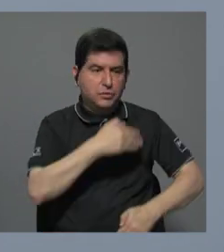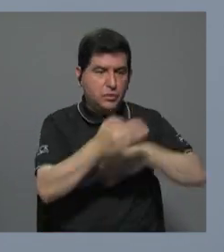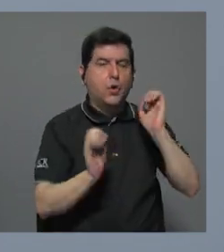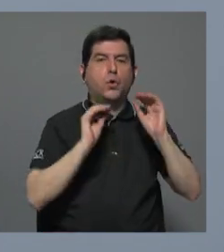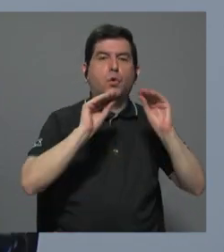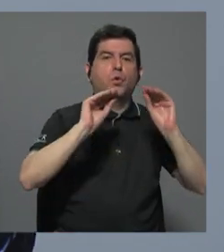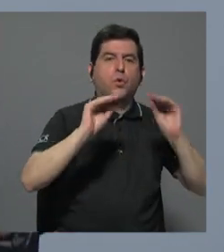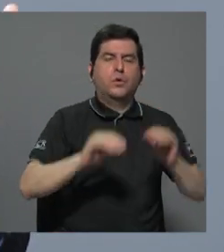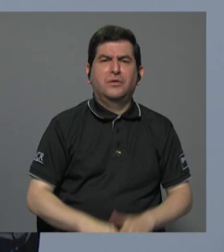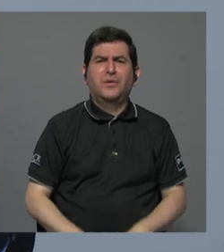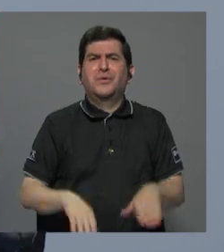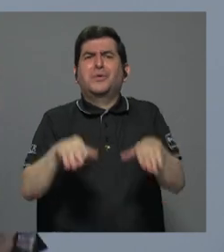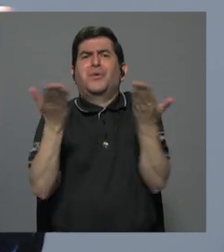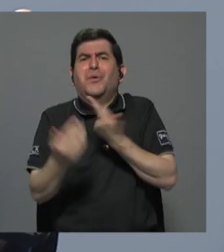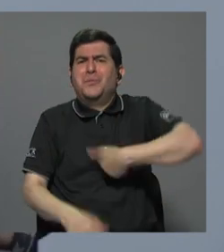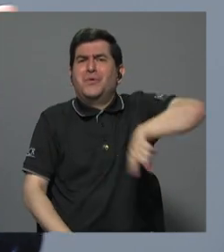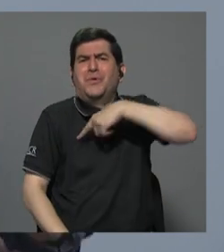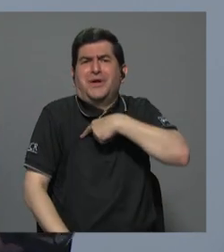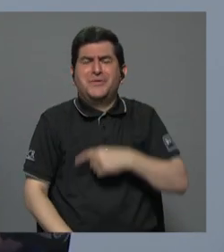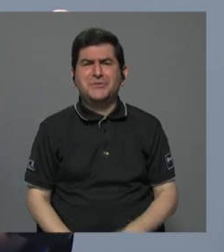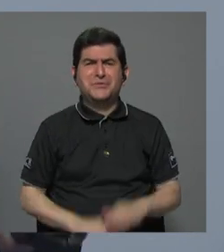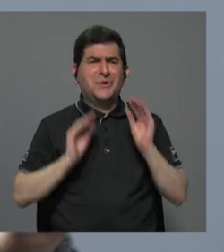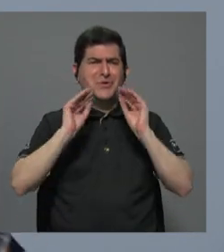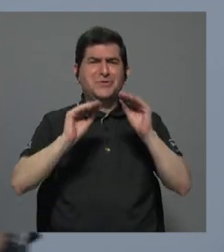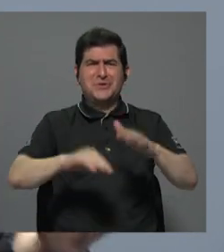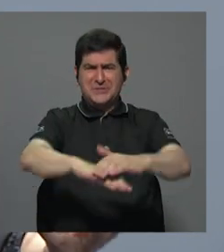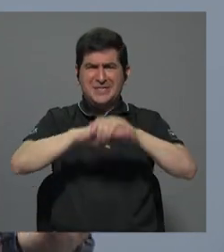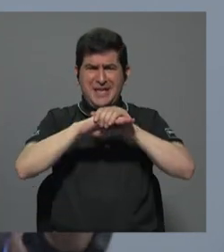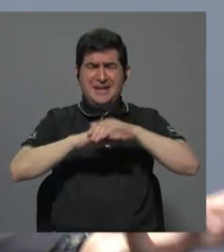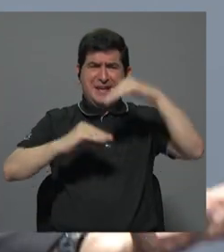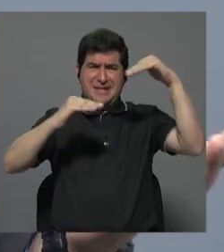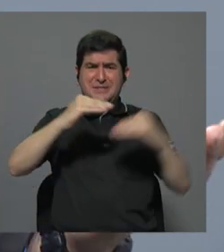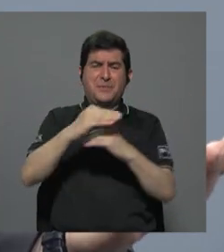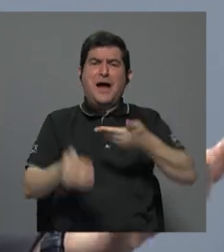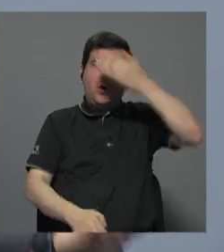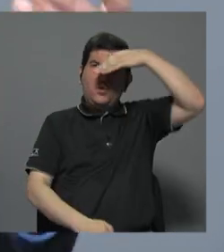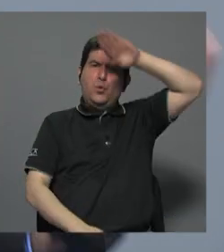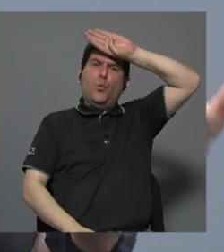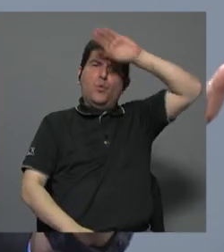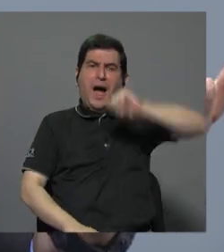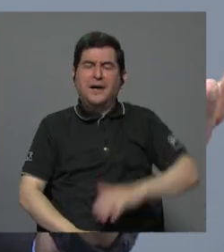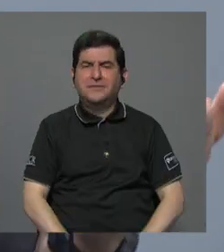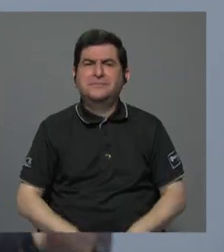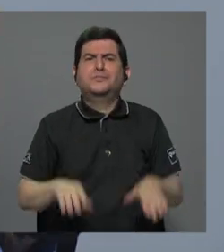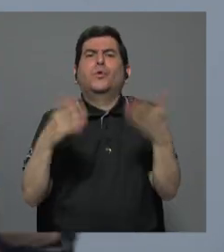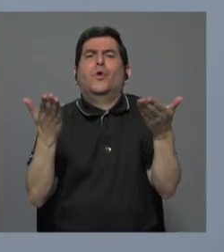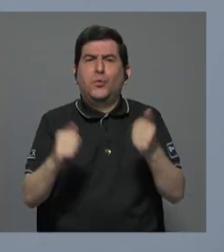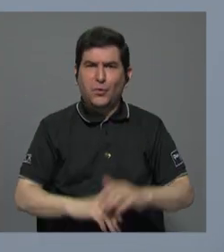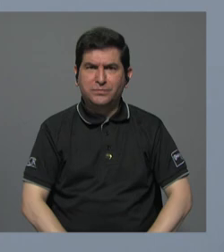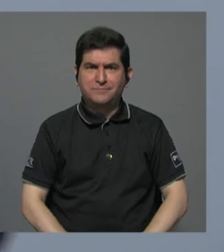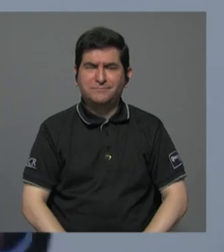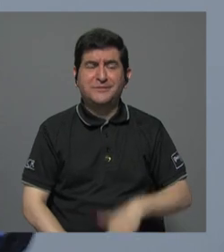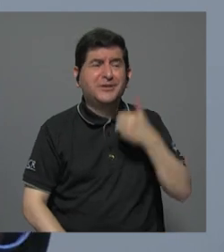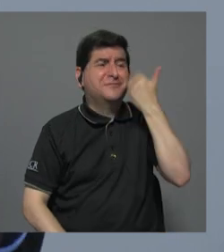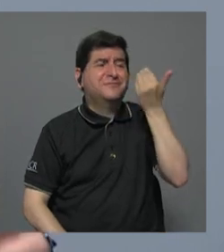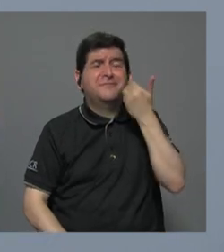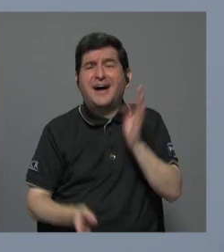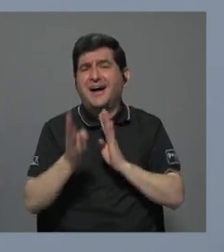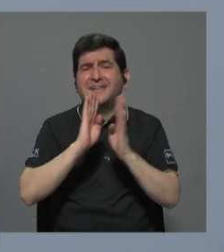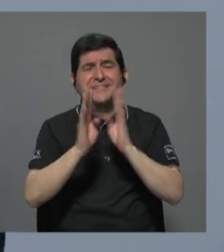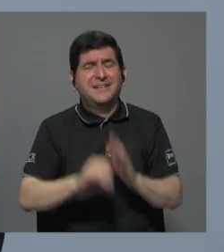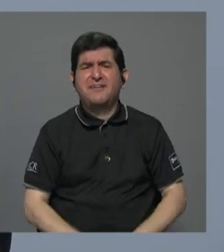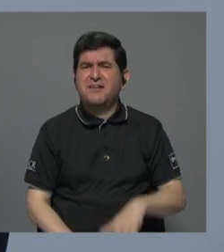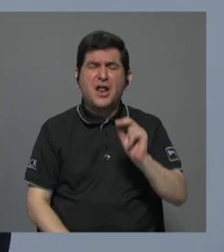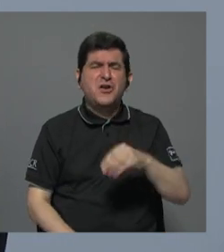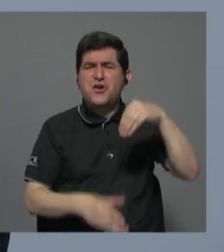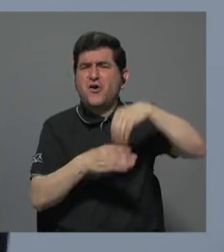educativos como puede ser posible que nosotros en términos de enseñanza en inglés estemos por debajo de cuba como puede ser posible entonces es muy fácil hablar de que